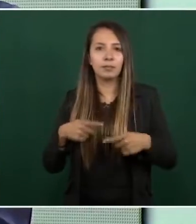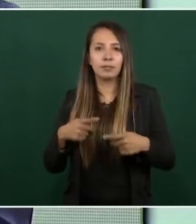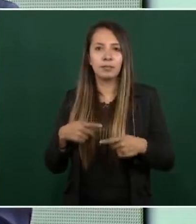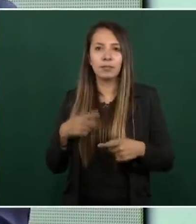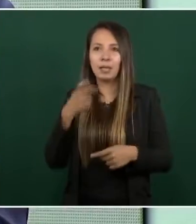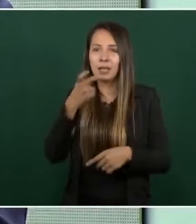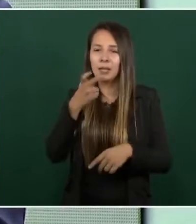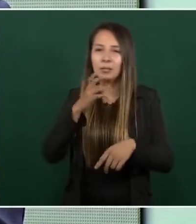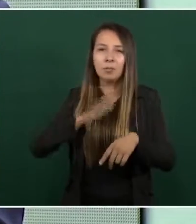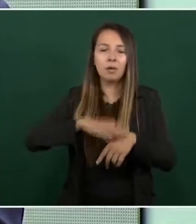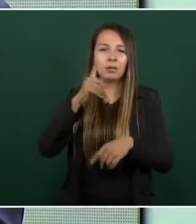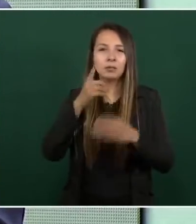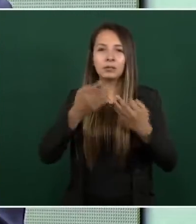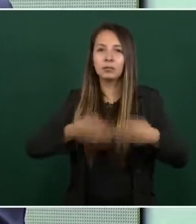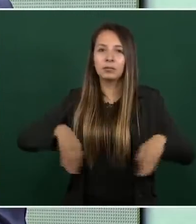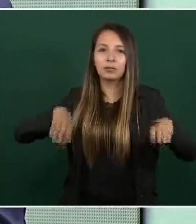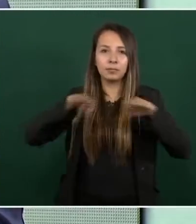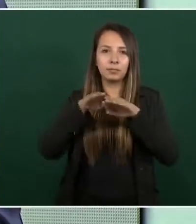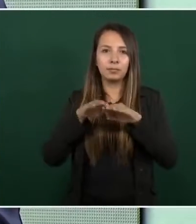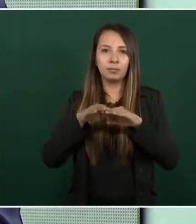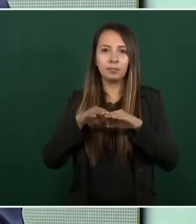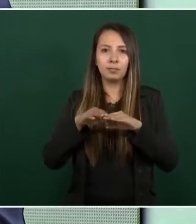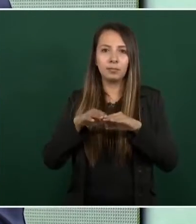Eso es lo más importante. Y